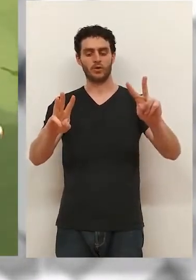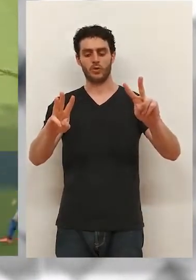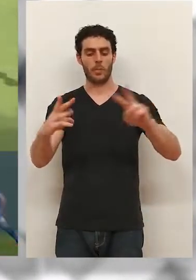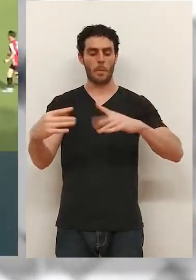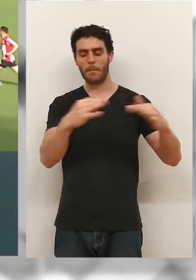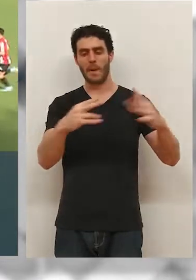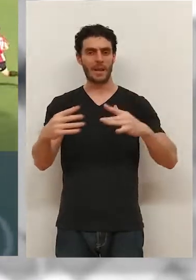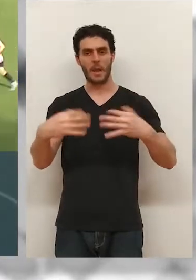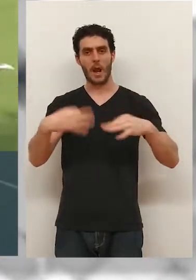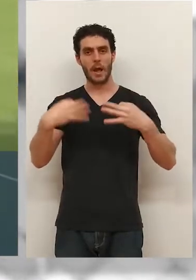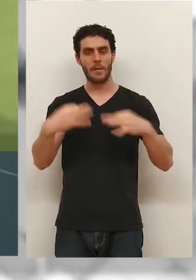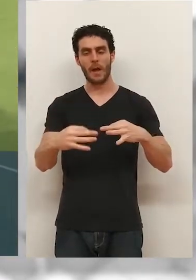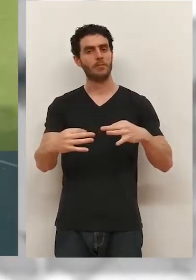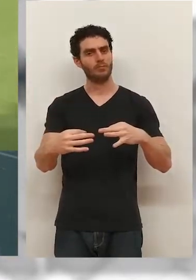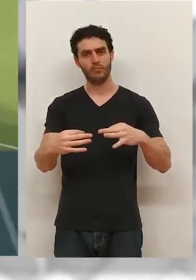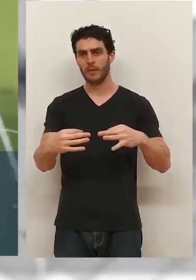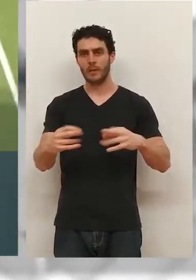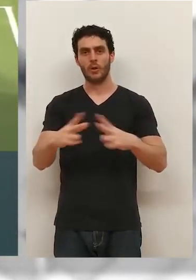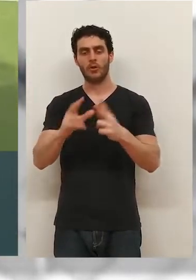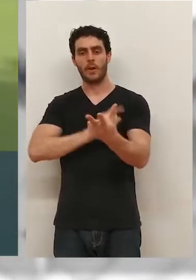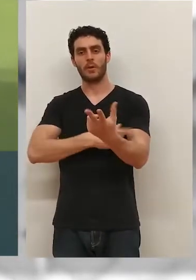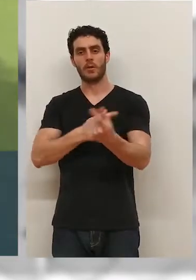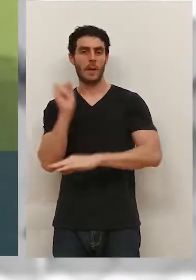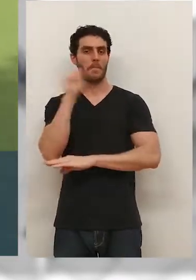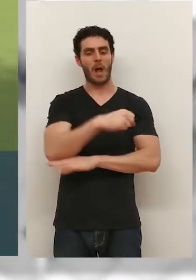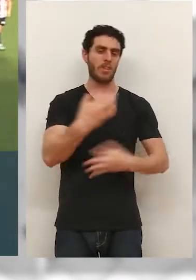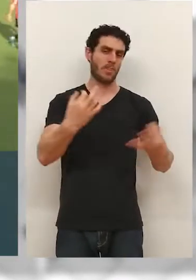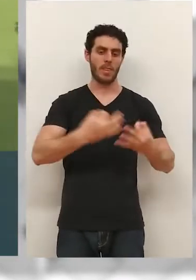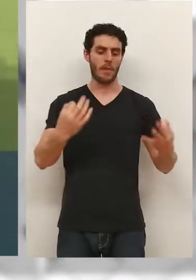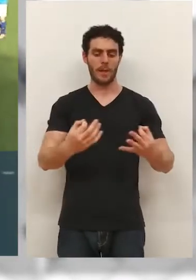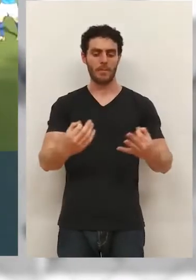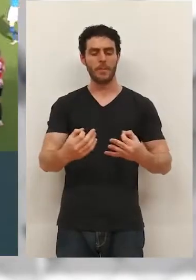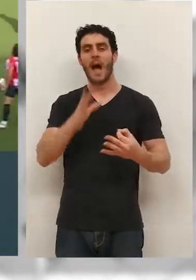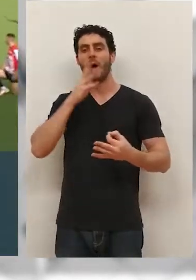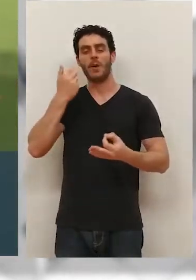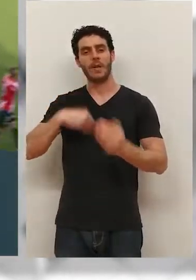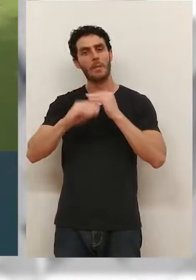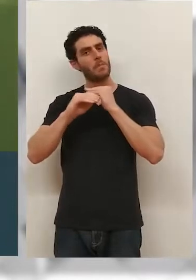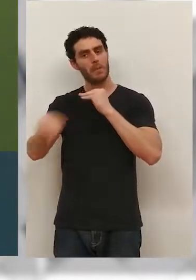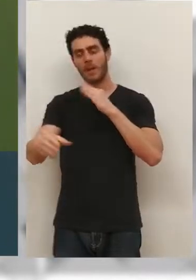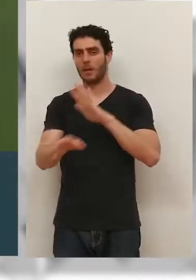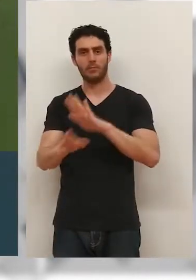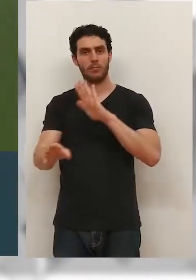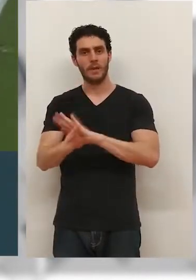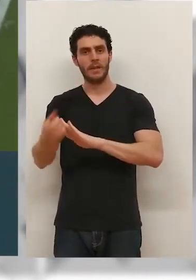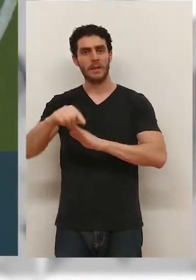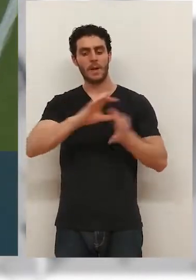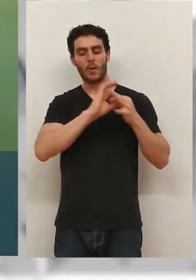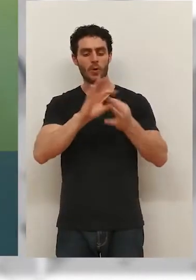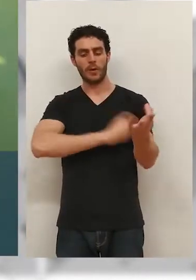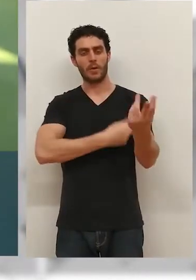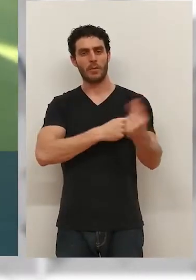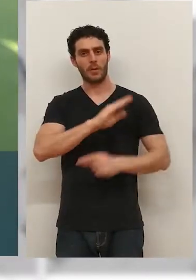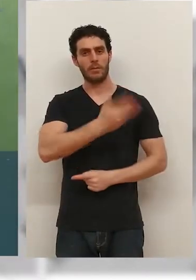3-2 en un partido que tuvieron que remontar. Los de Yona certificaron matemáticamente la permanencia y dejaron muy tocada a una Unión